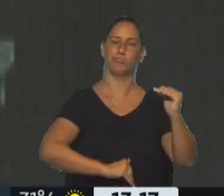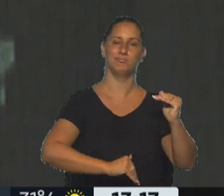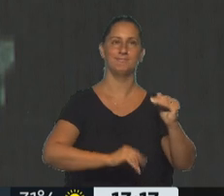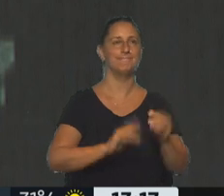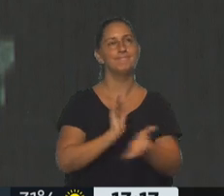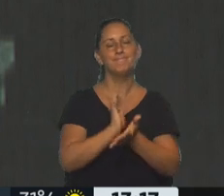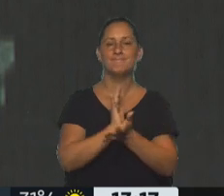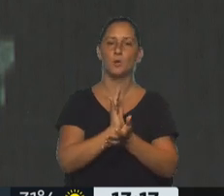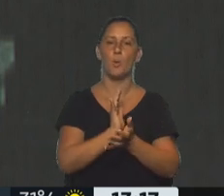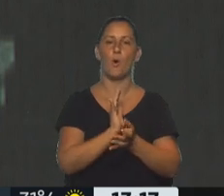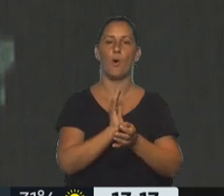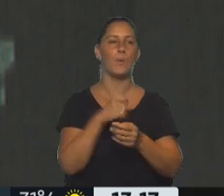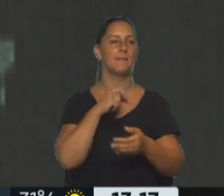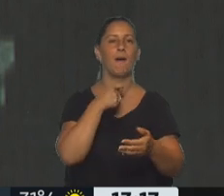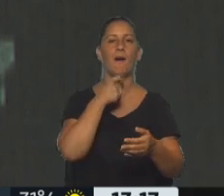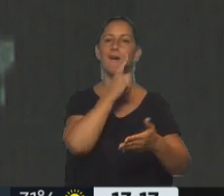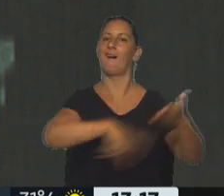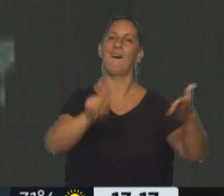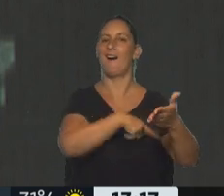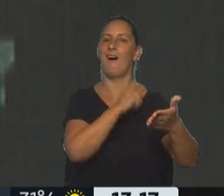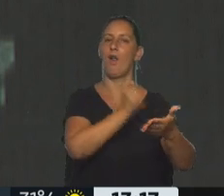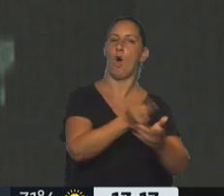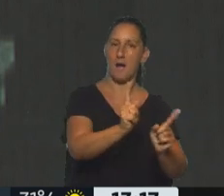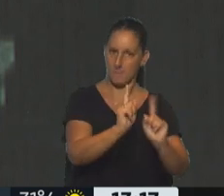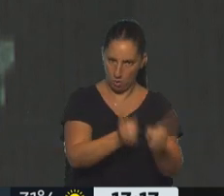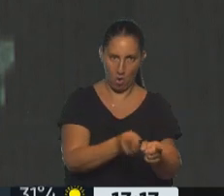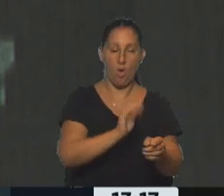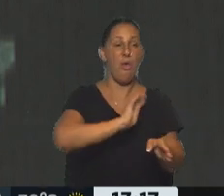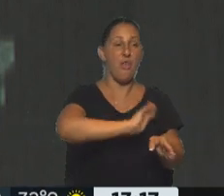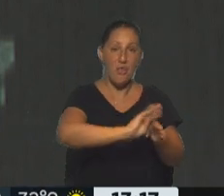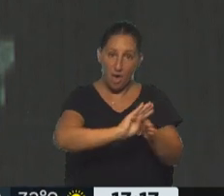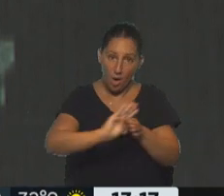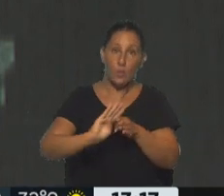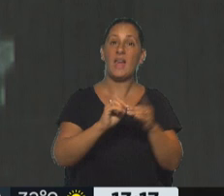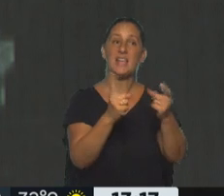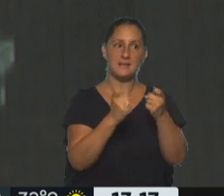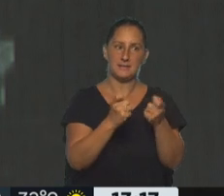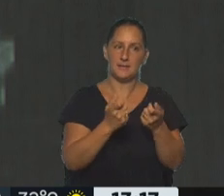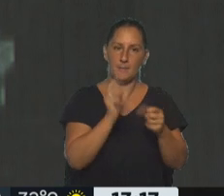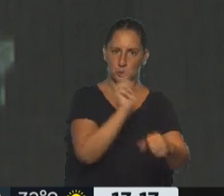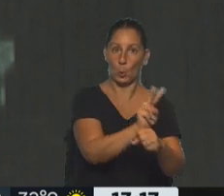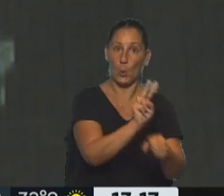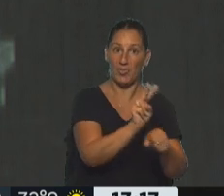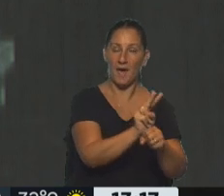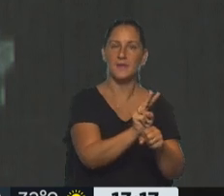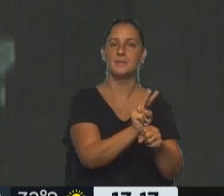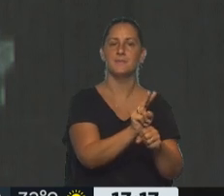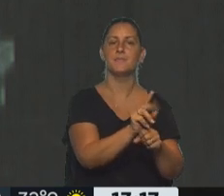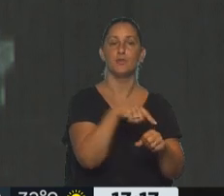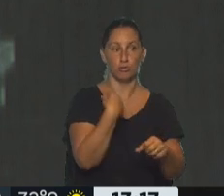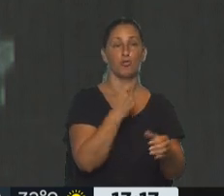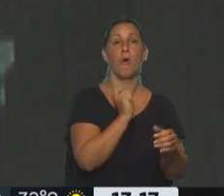las dejamos de pagar a las deudas que necesitamos poder honrar lo que hacemos Es